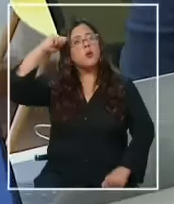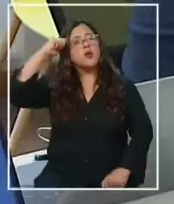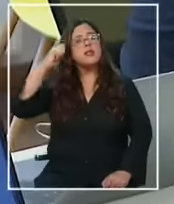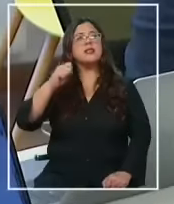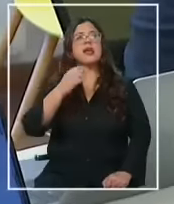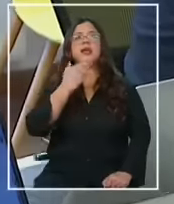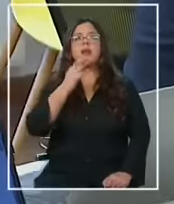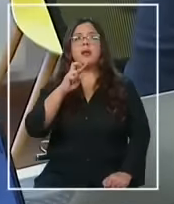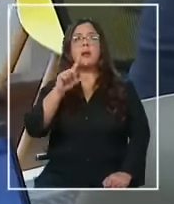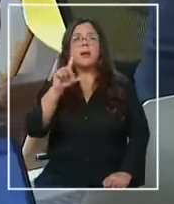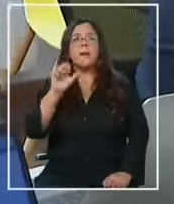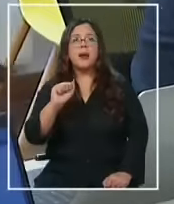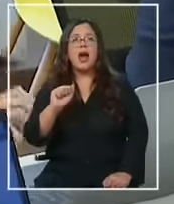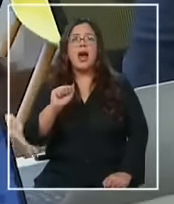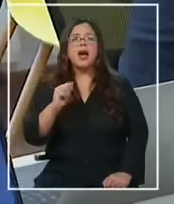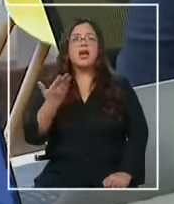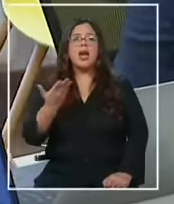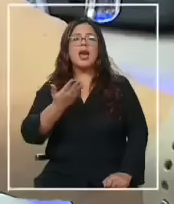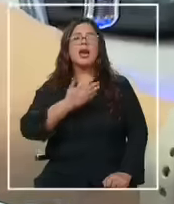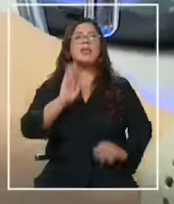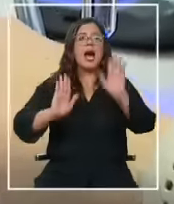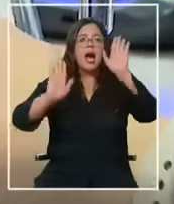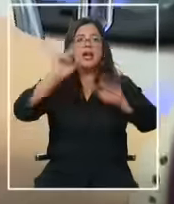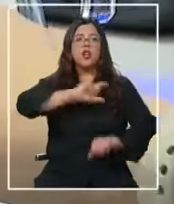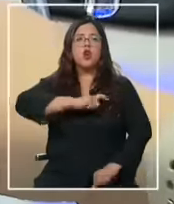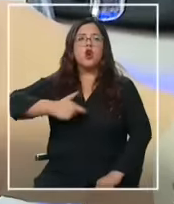la carta para la gobernación metropolitana.